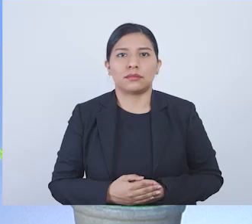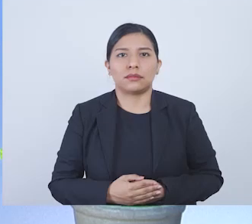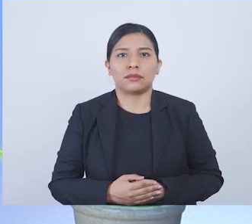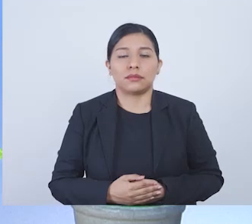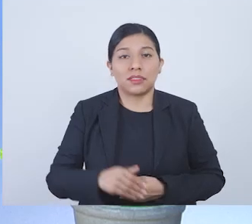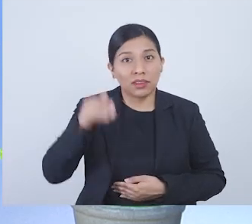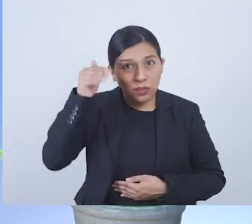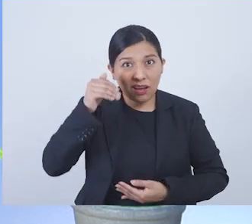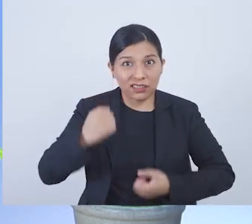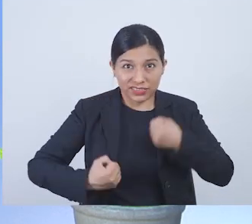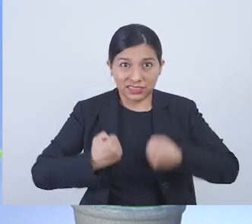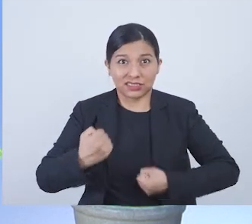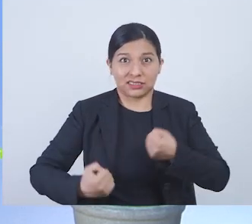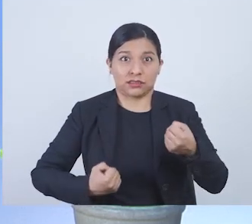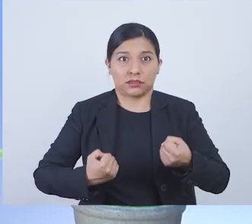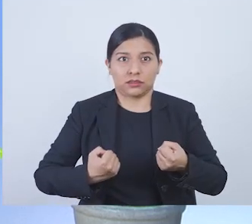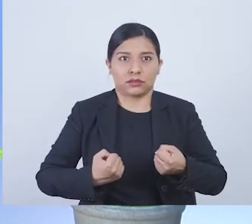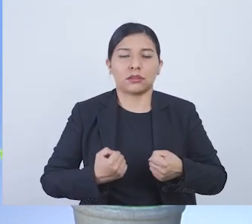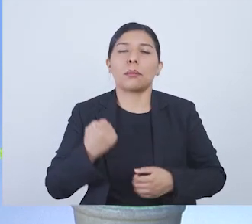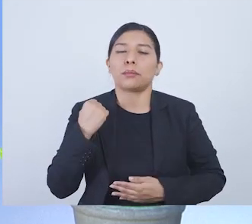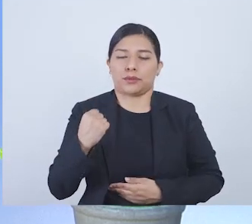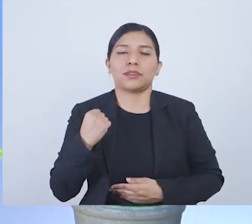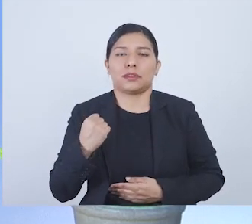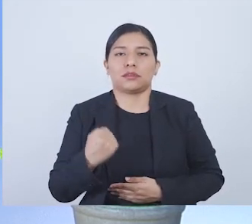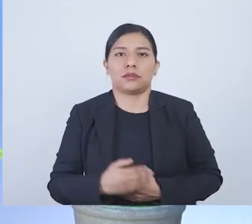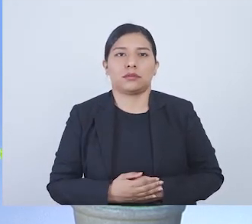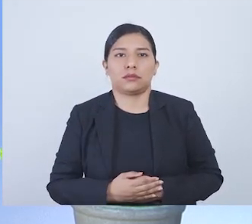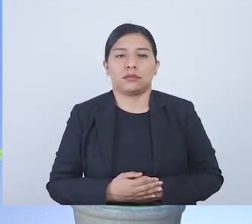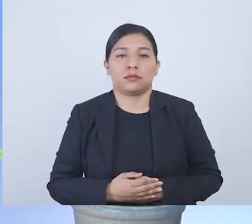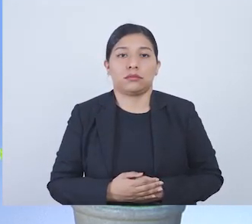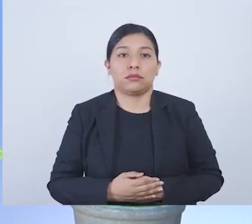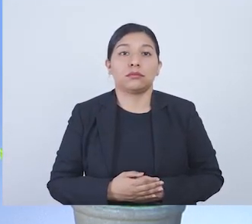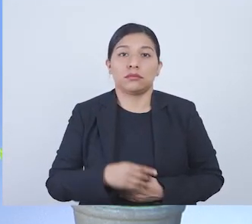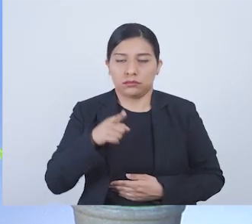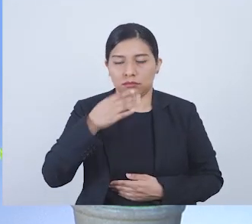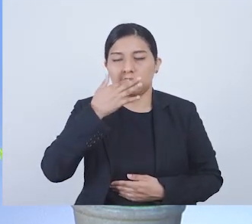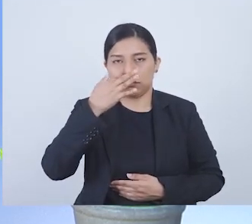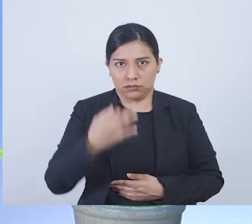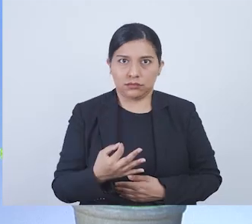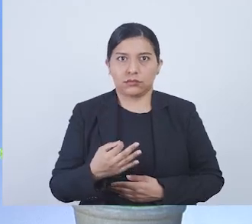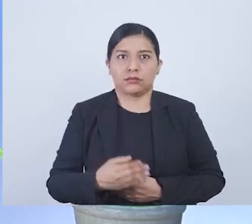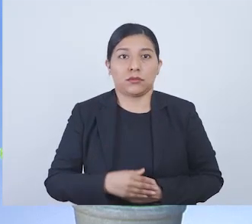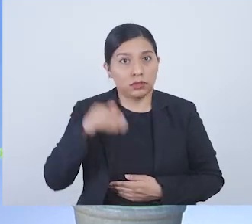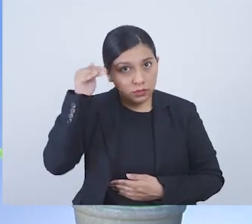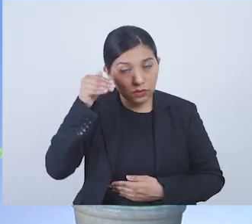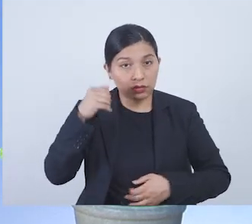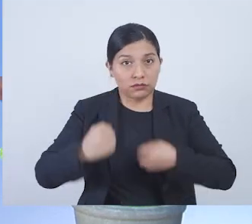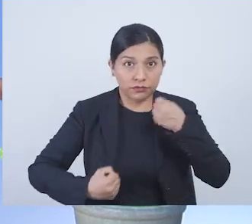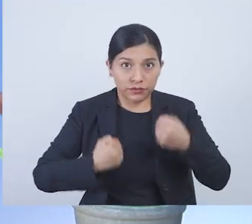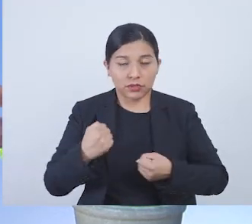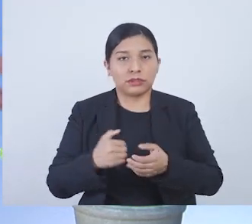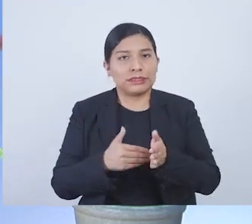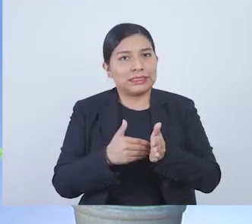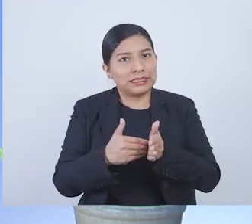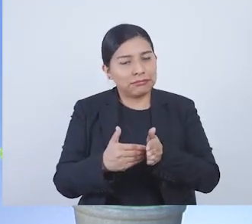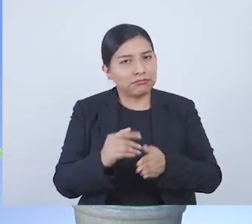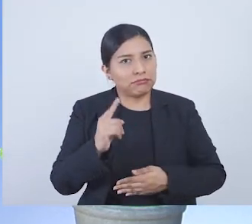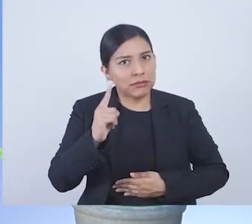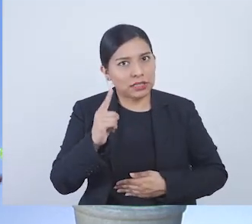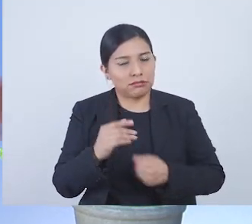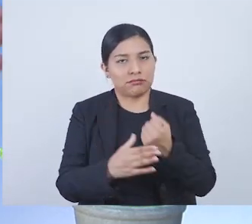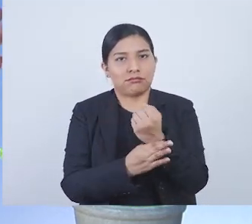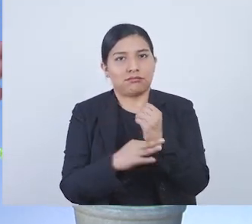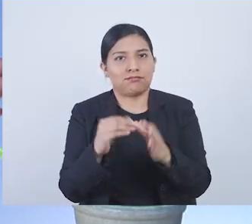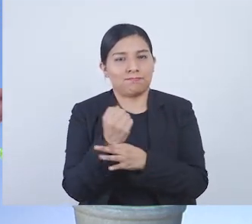La educación física es muy importante, como lo dice Anita Harron. La educación física empieza desde el área